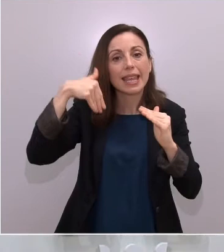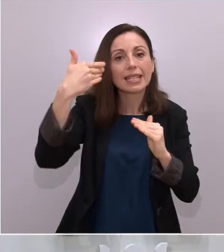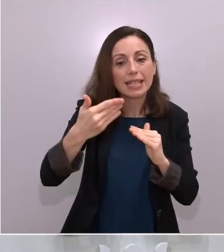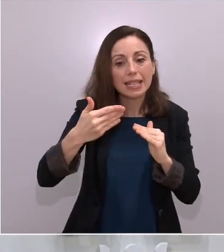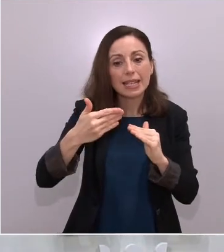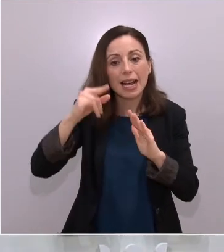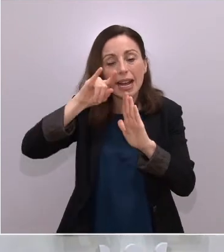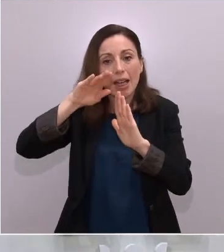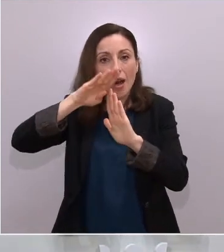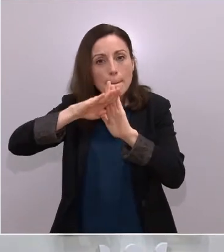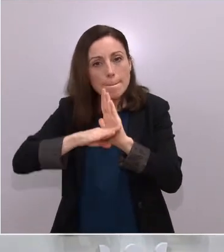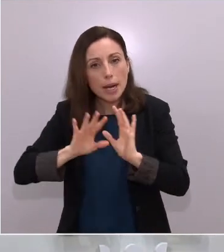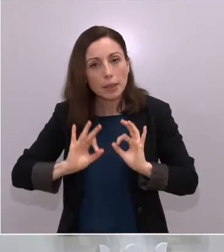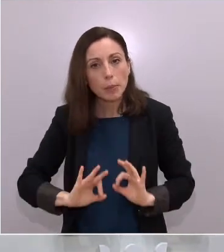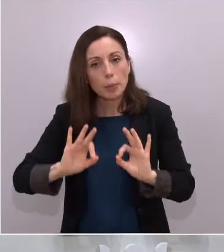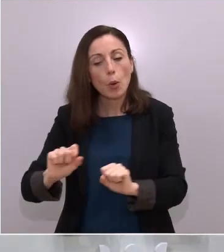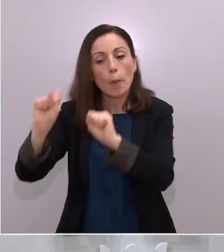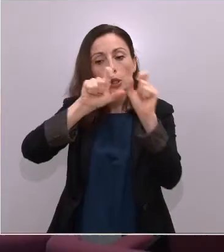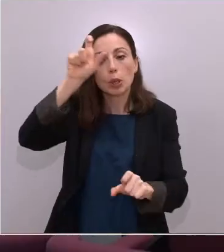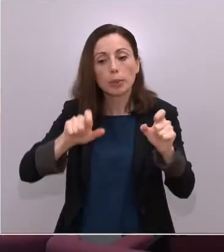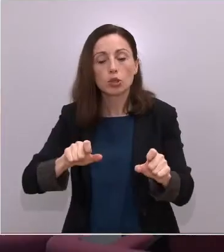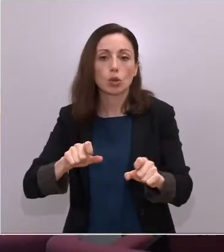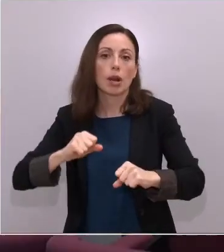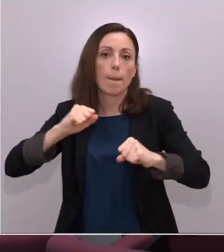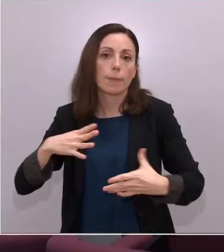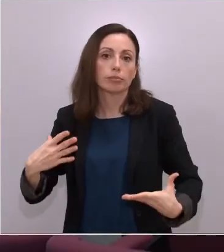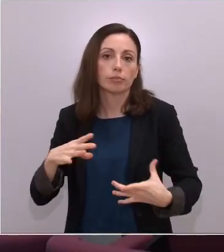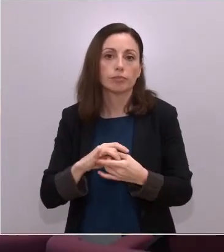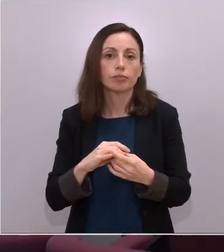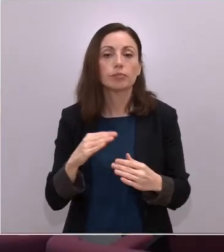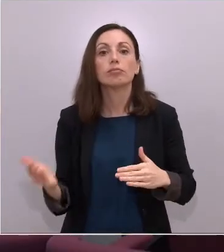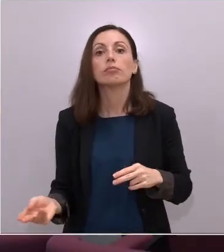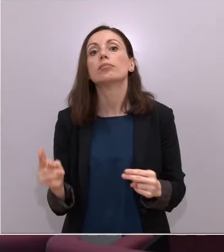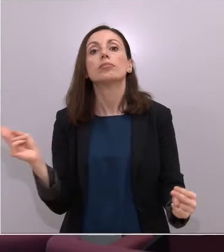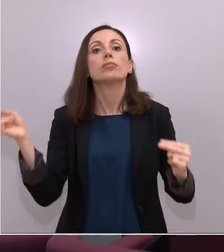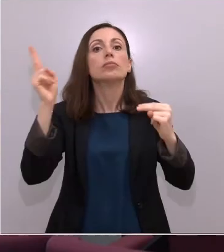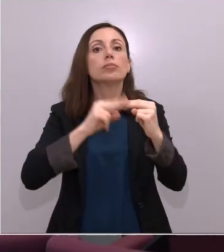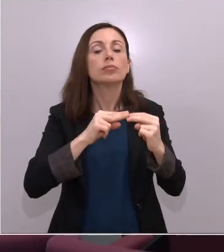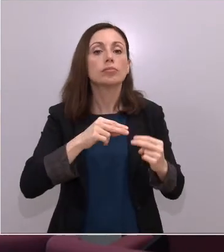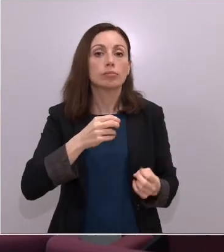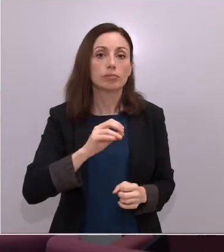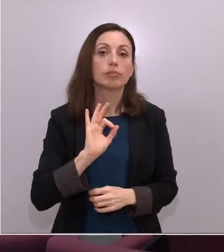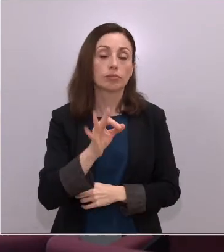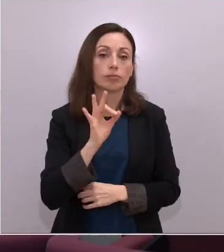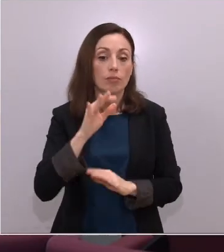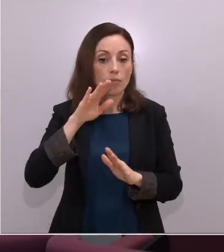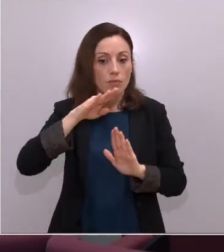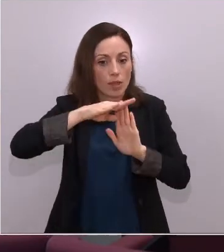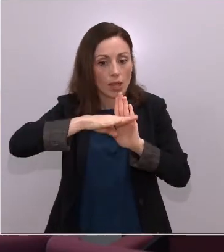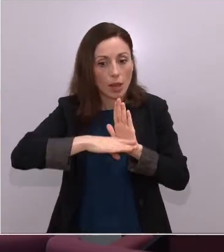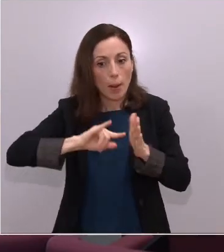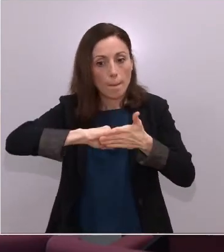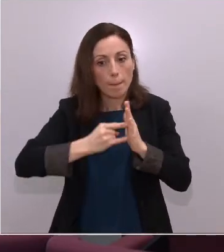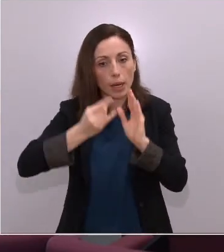especial de protección para nuestros mayores. Sí, no, presidente, efectivamente el plan está escrito. Lo que ocurre